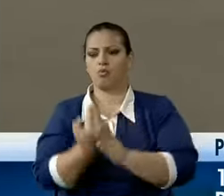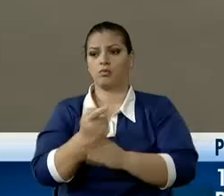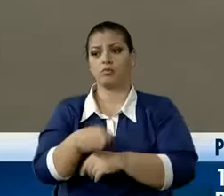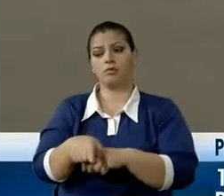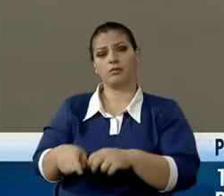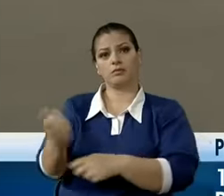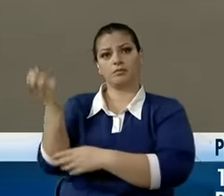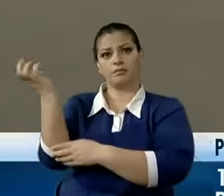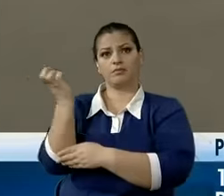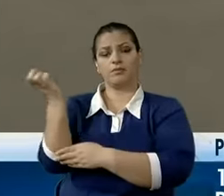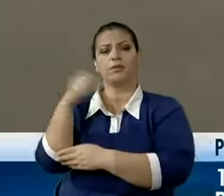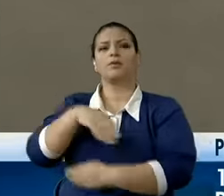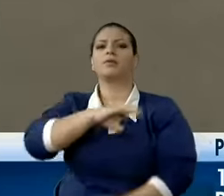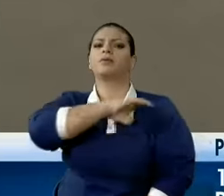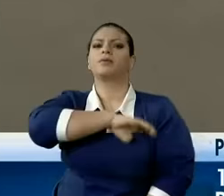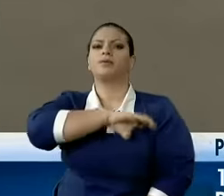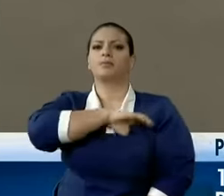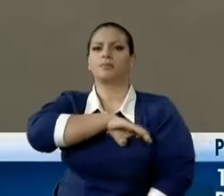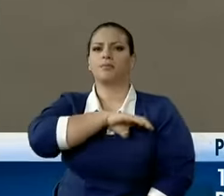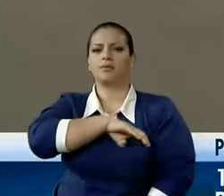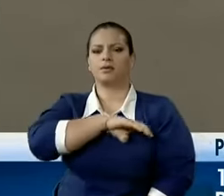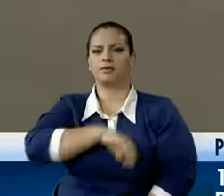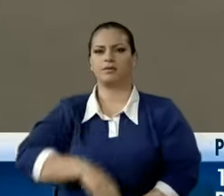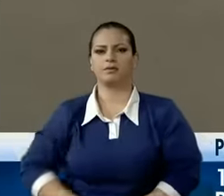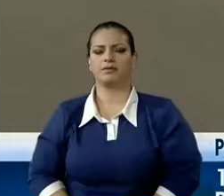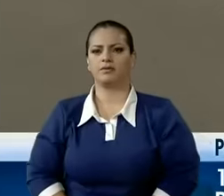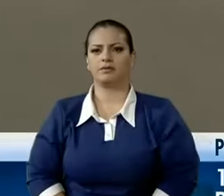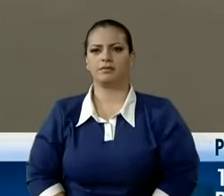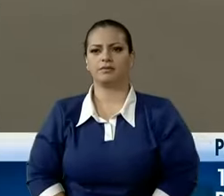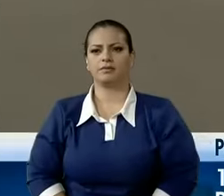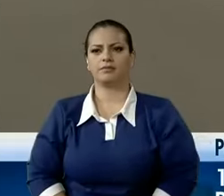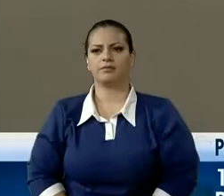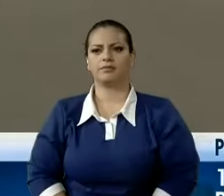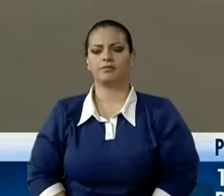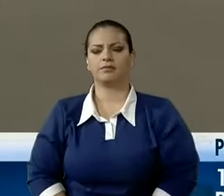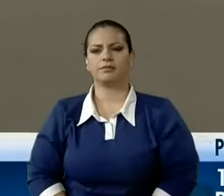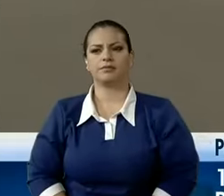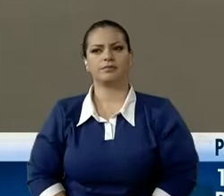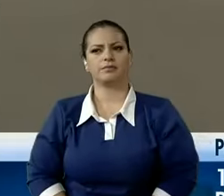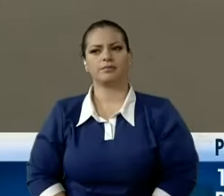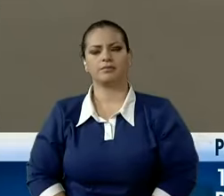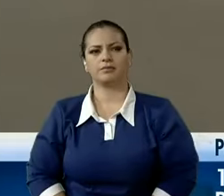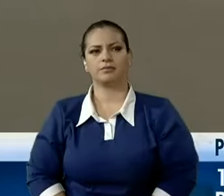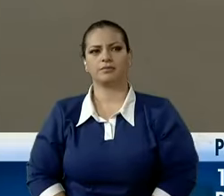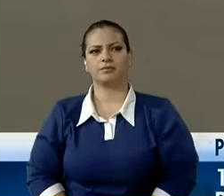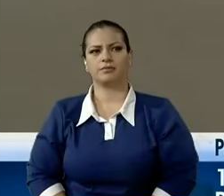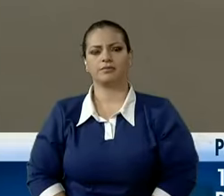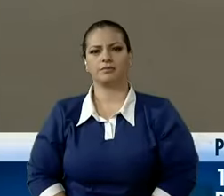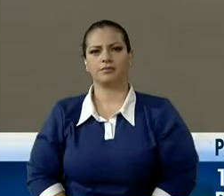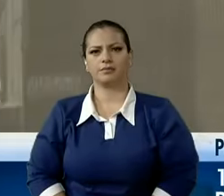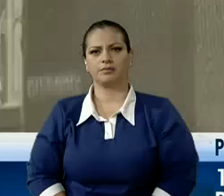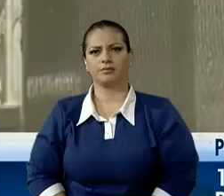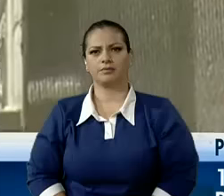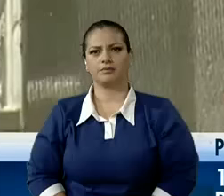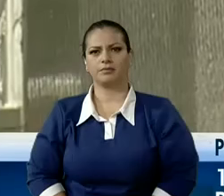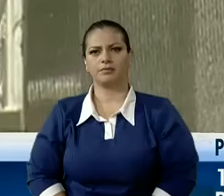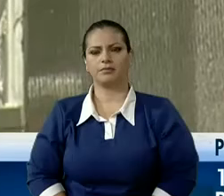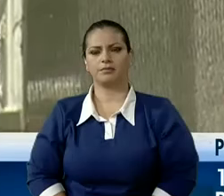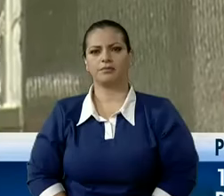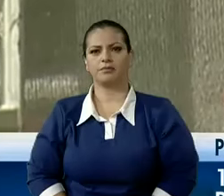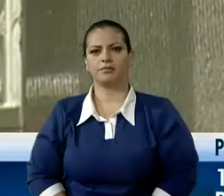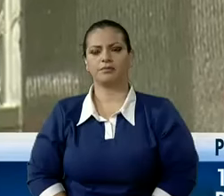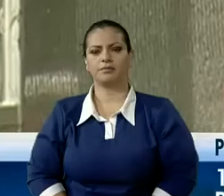de la fuerza pública a fin de sepultar, según el gobierno, las brechas entre oficiales y miembros de la tropa. El más